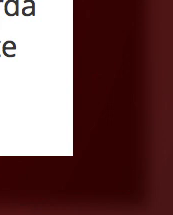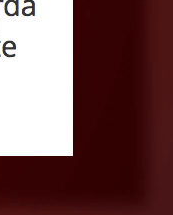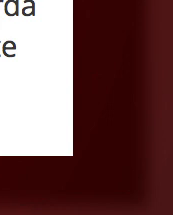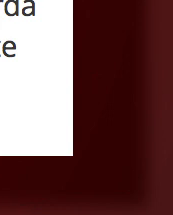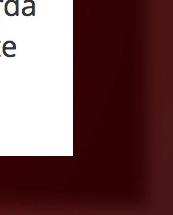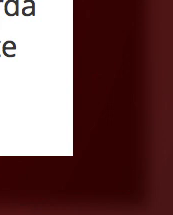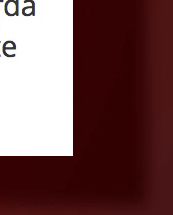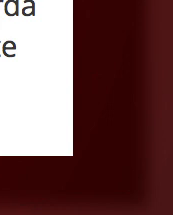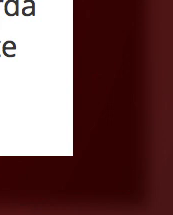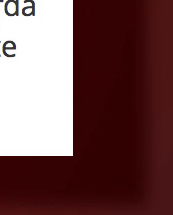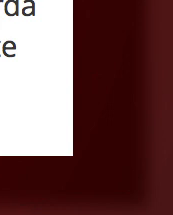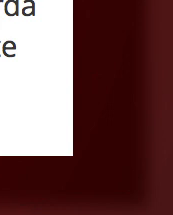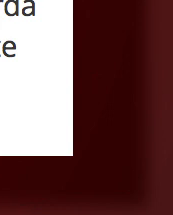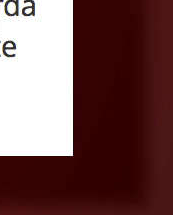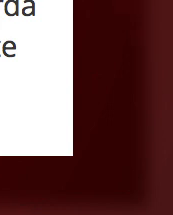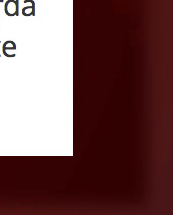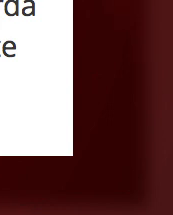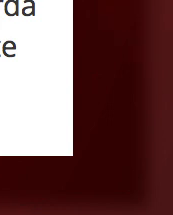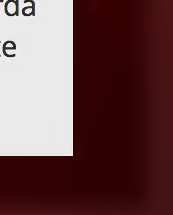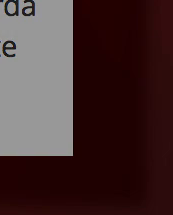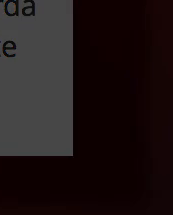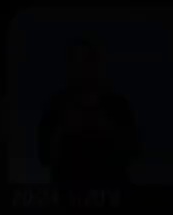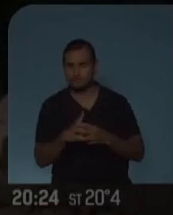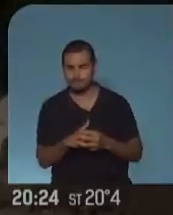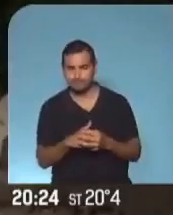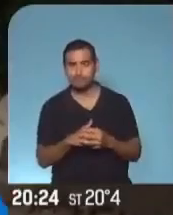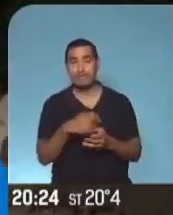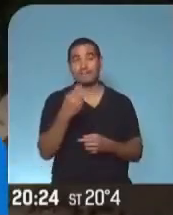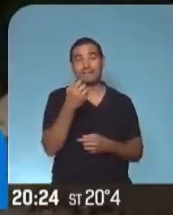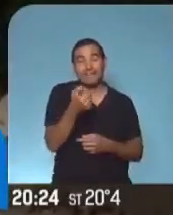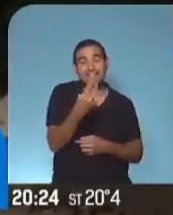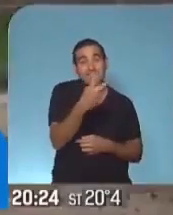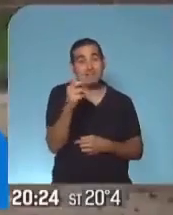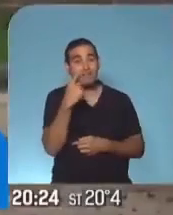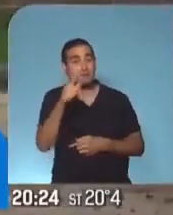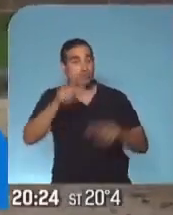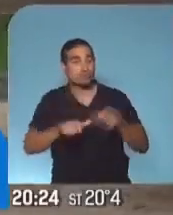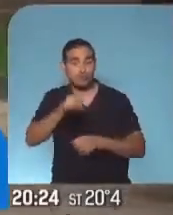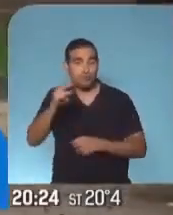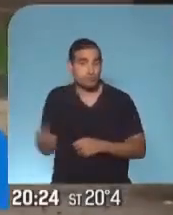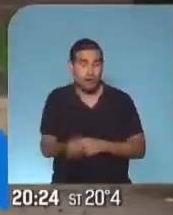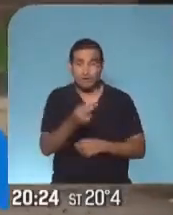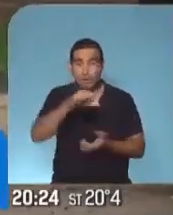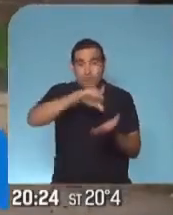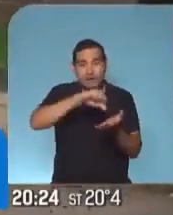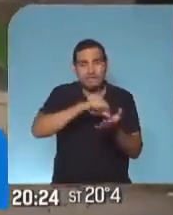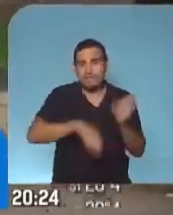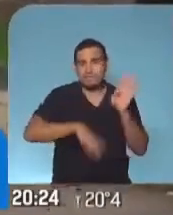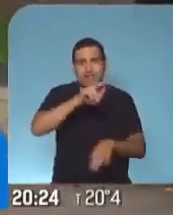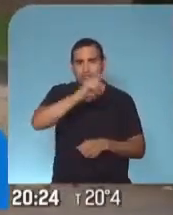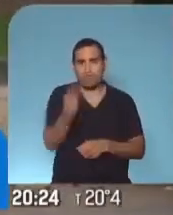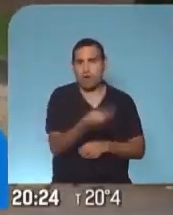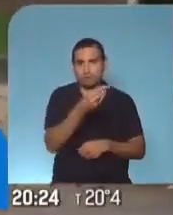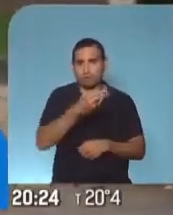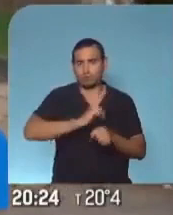fotos, resucitó y desapareció del lugar. En Estados Unidos, con medidas tibias y tardías de contención de la